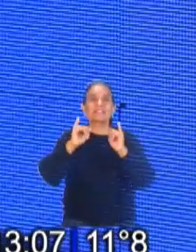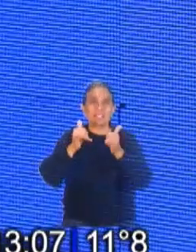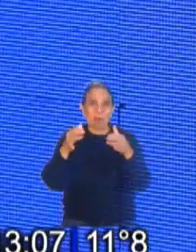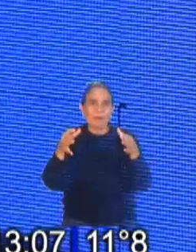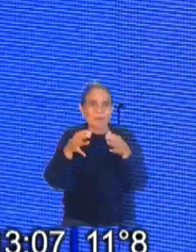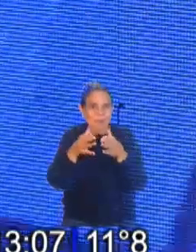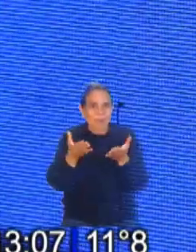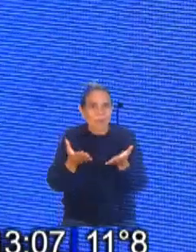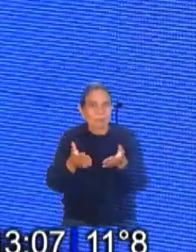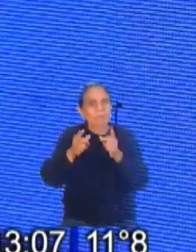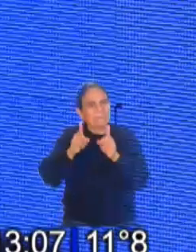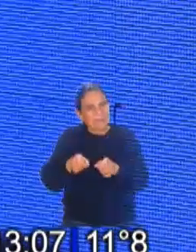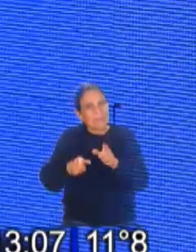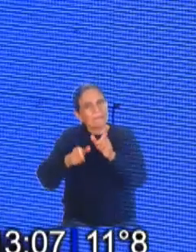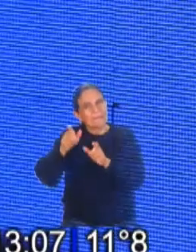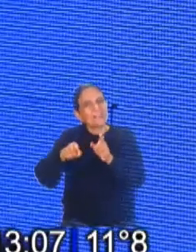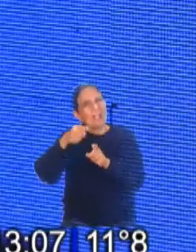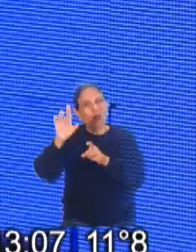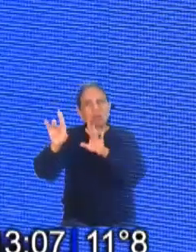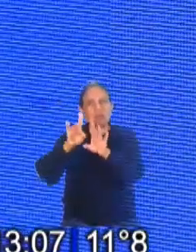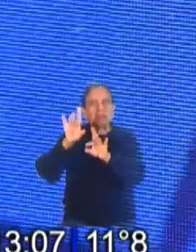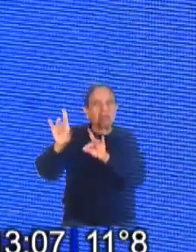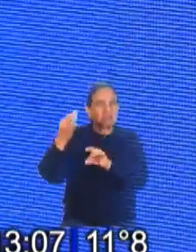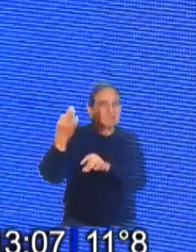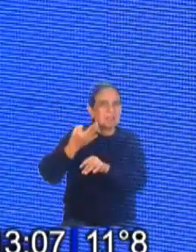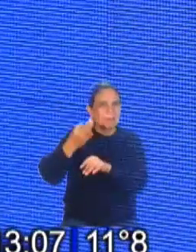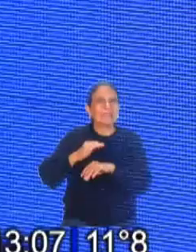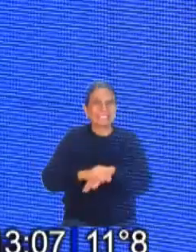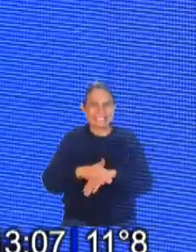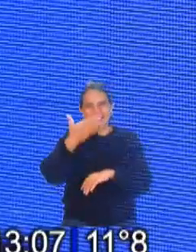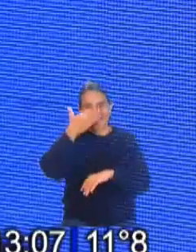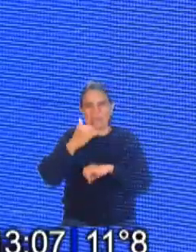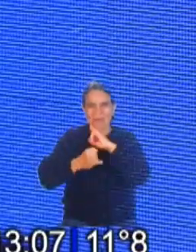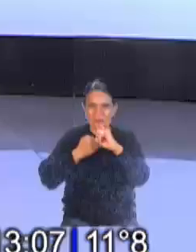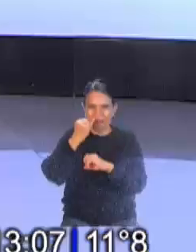también algunos músicos invitados especiales. Así que vamos a estar con eso.